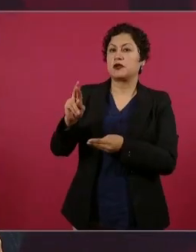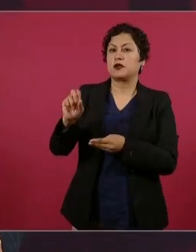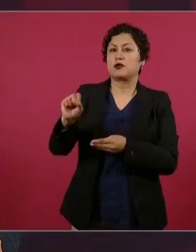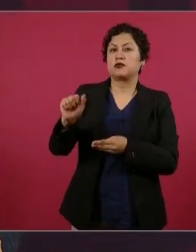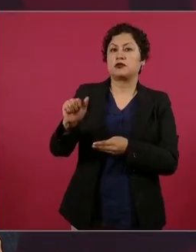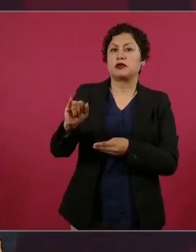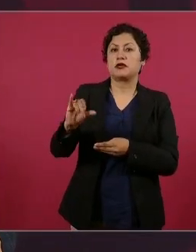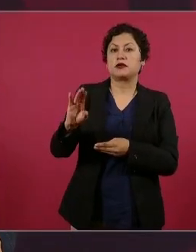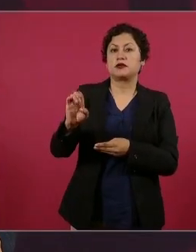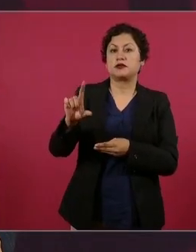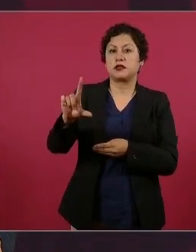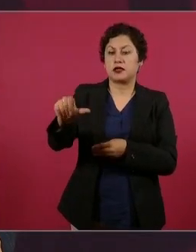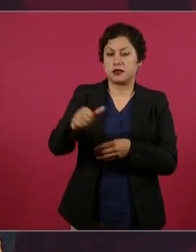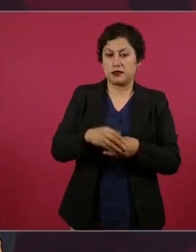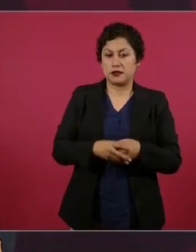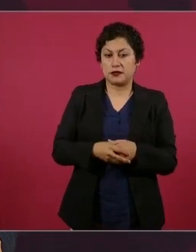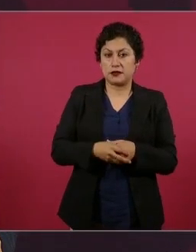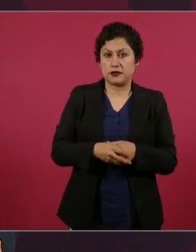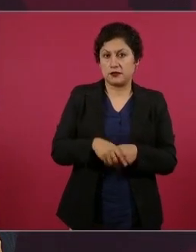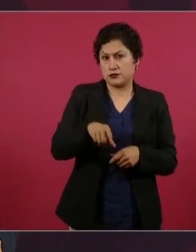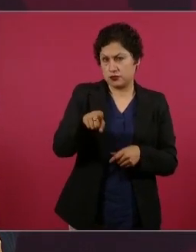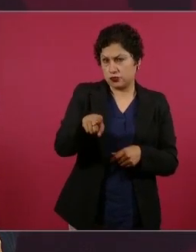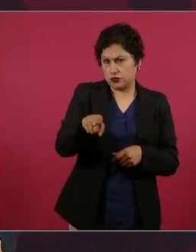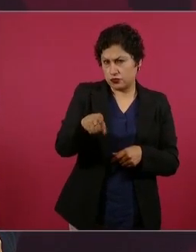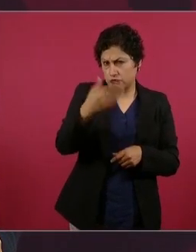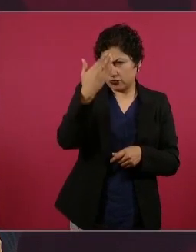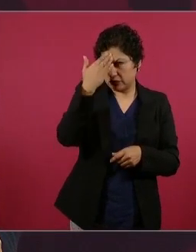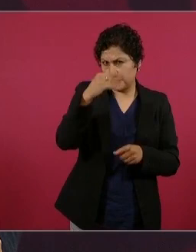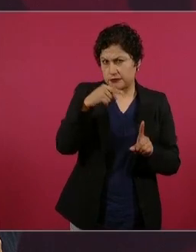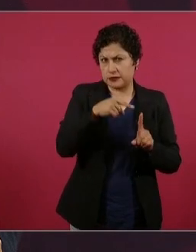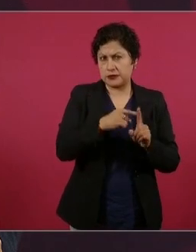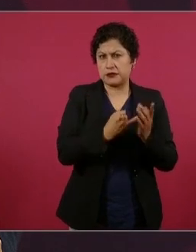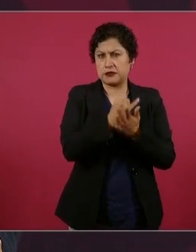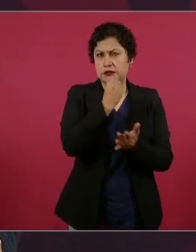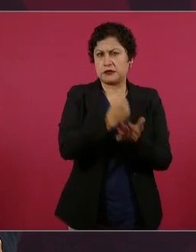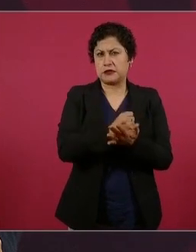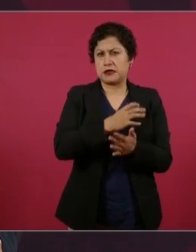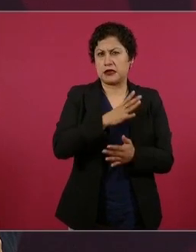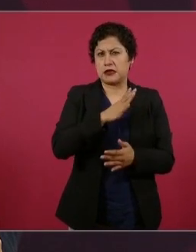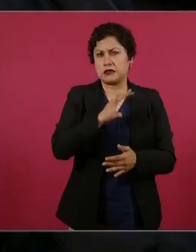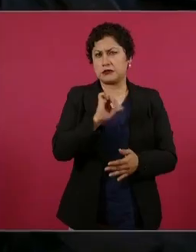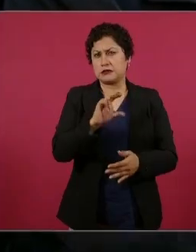Okay. ¿No sabes si está sentenciado?